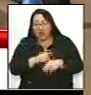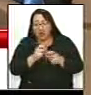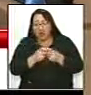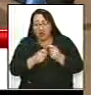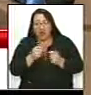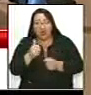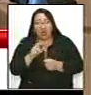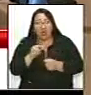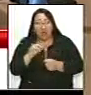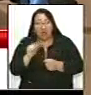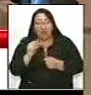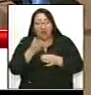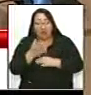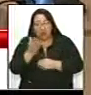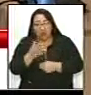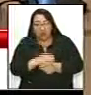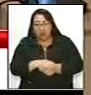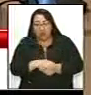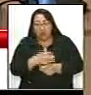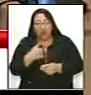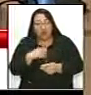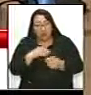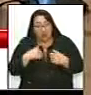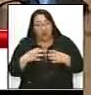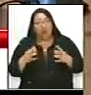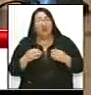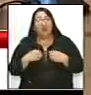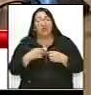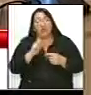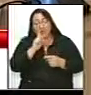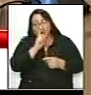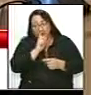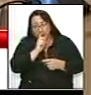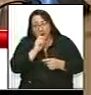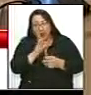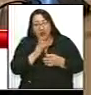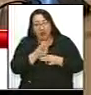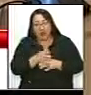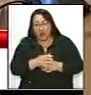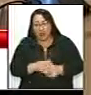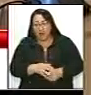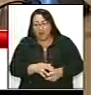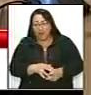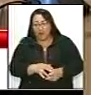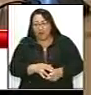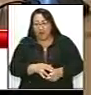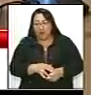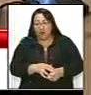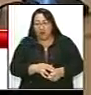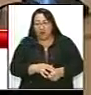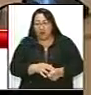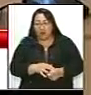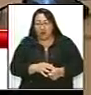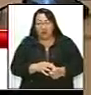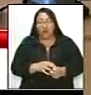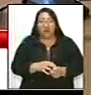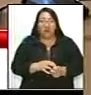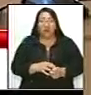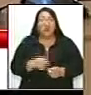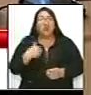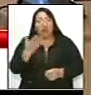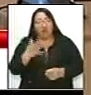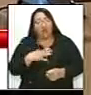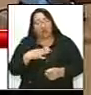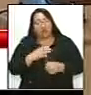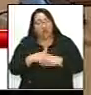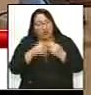congresista Aramayo por intermedio suyo y hemos tenido que aceptar porque estaba en su intervención. De la misma manera, les voy a requerir amablemente y